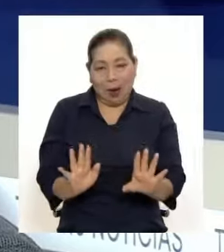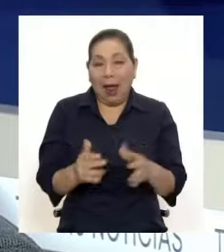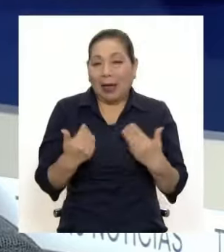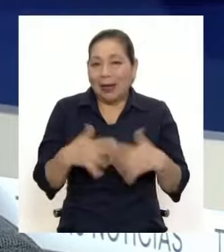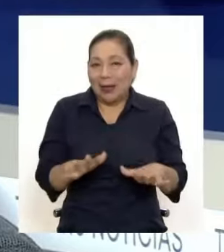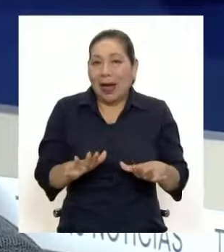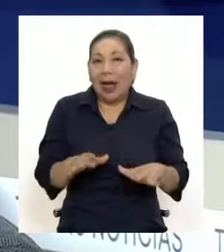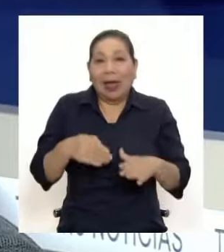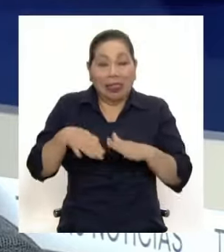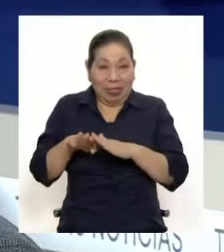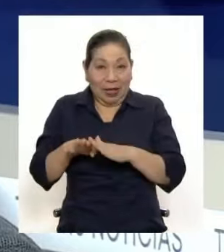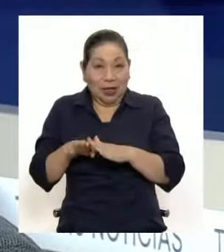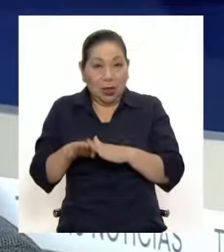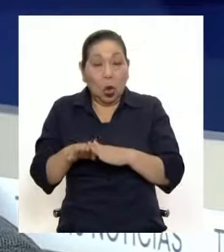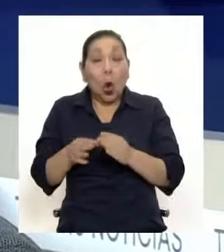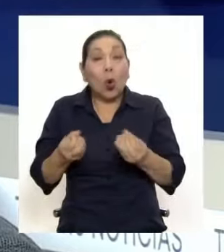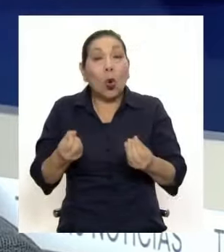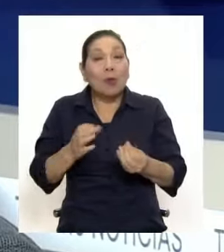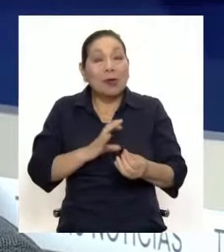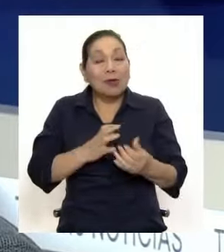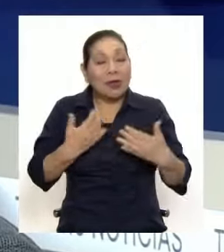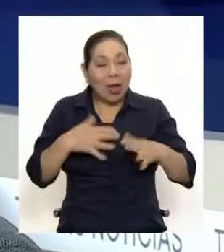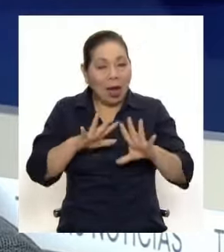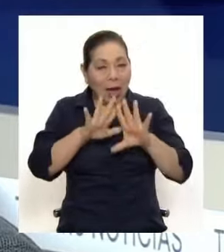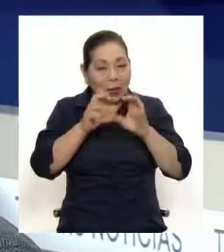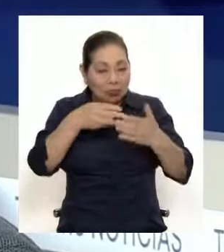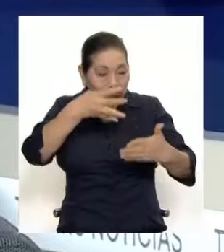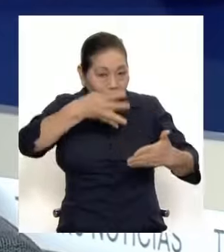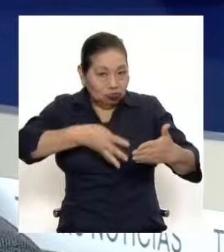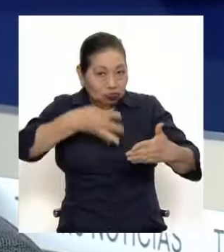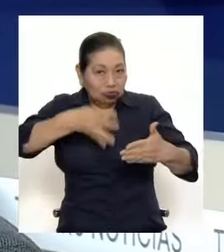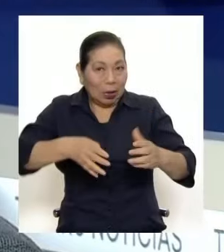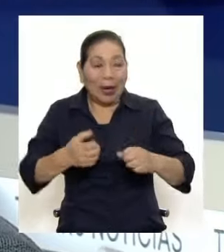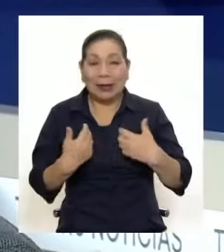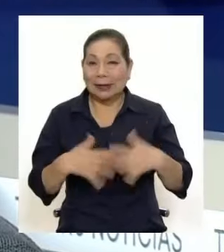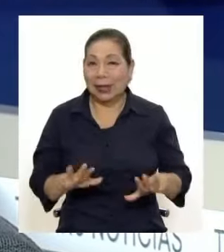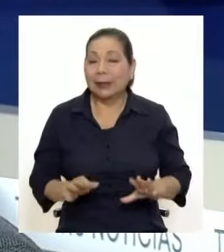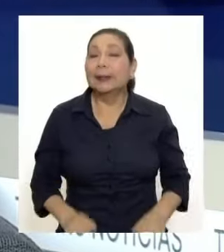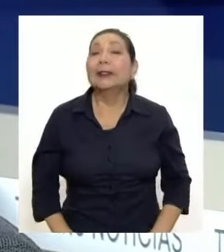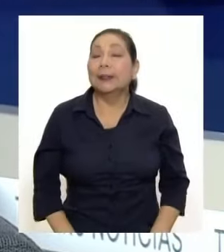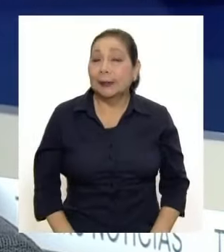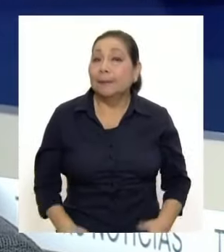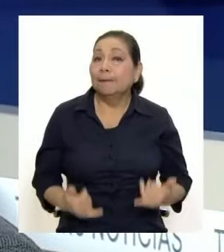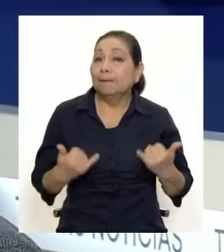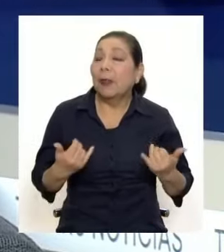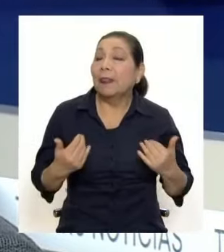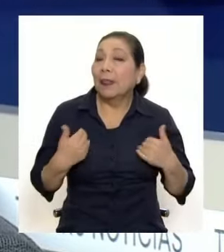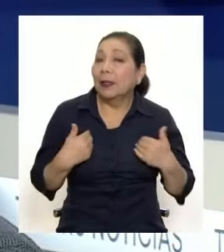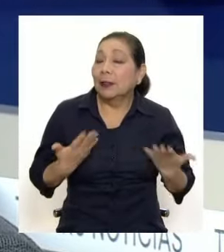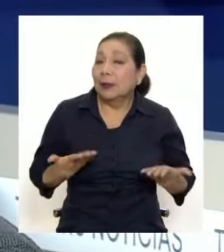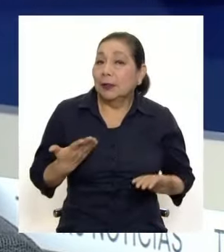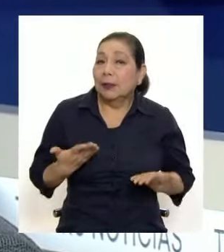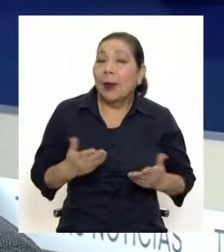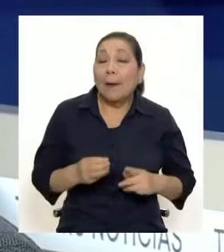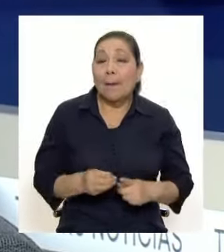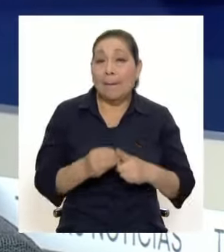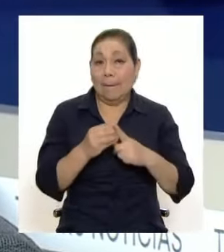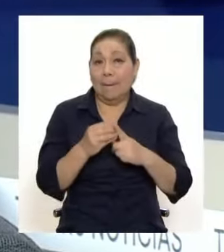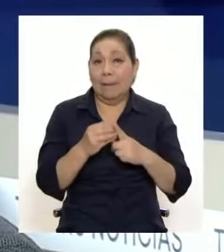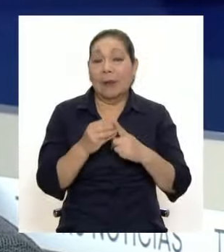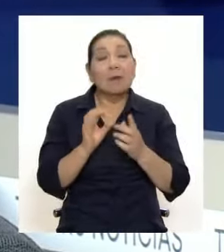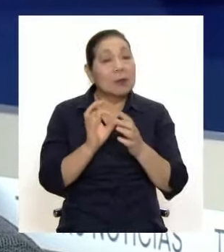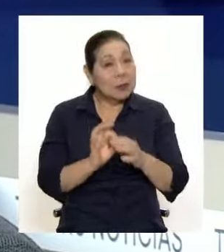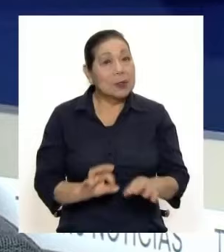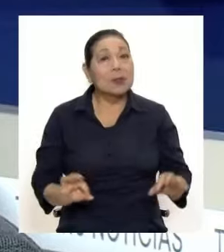ya la institución como estado ya lo evaluó no Y obviamente tenemos un principio